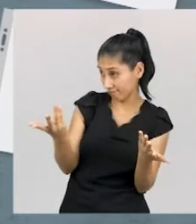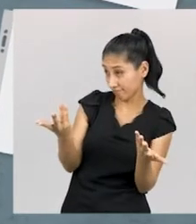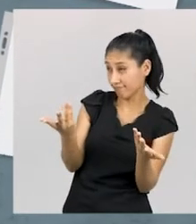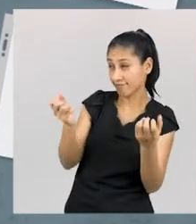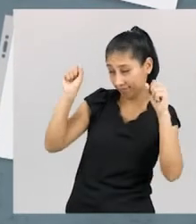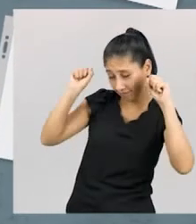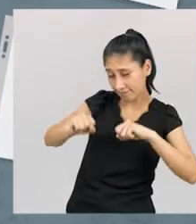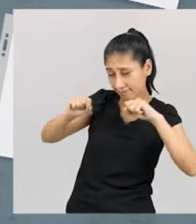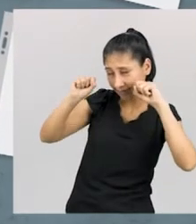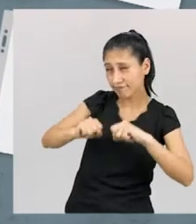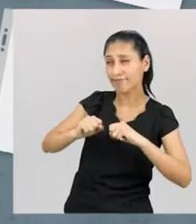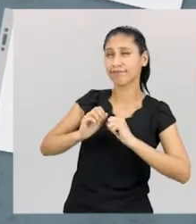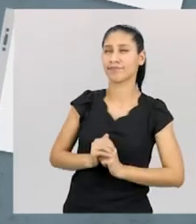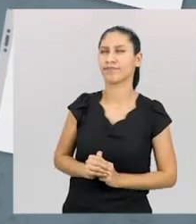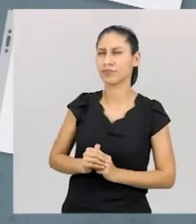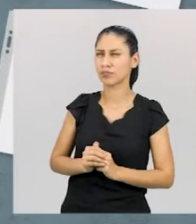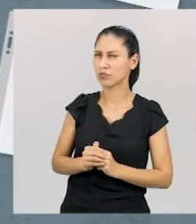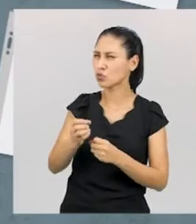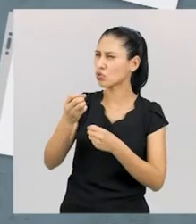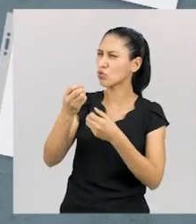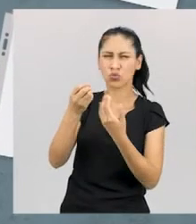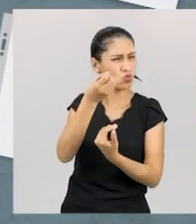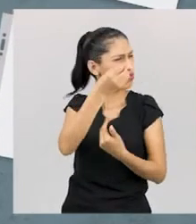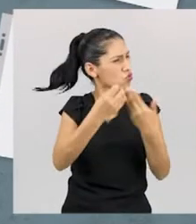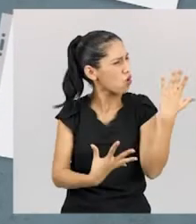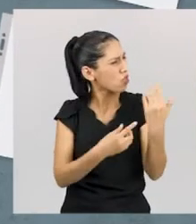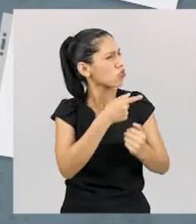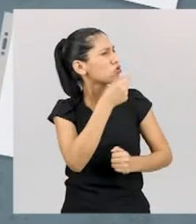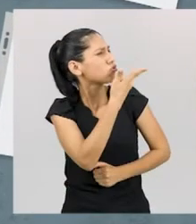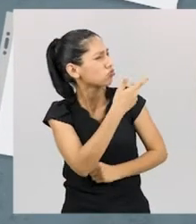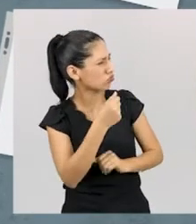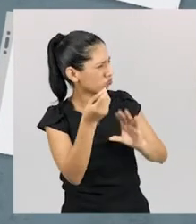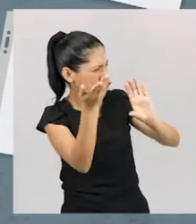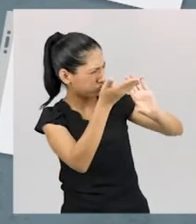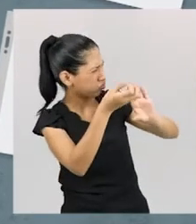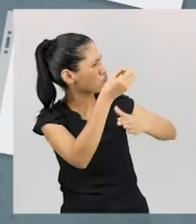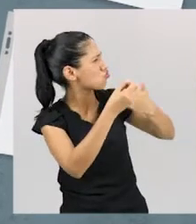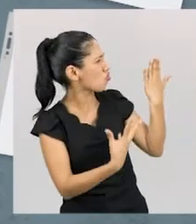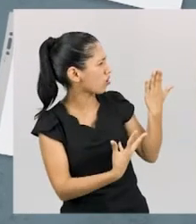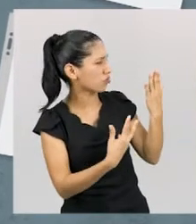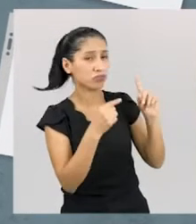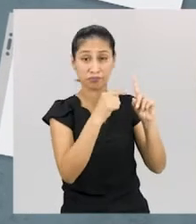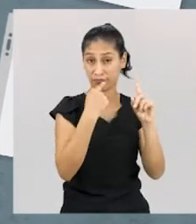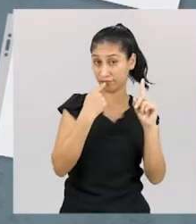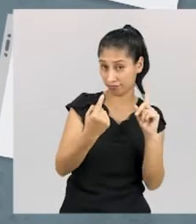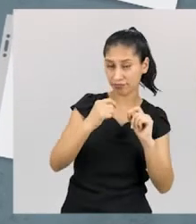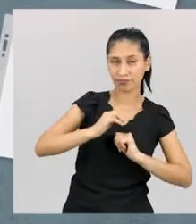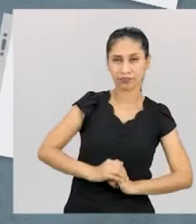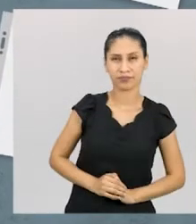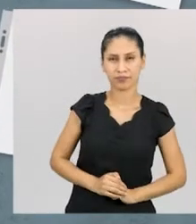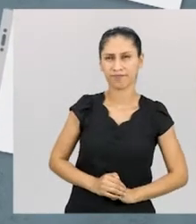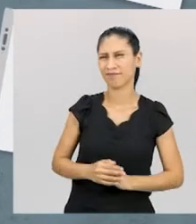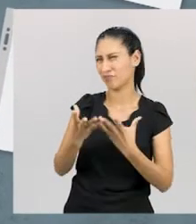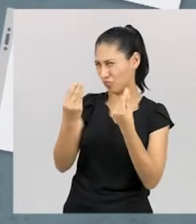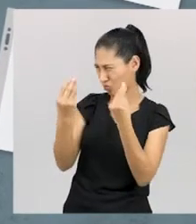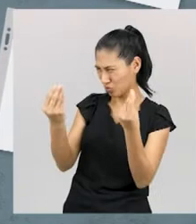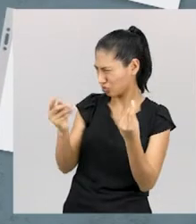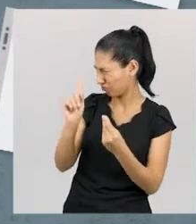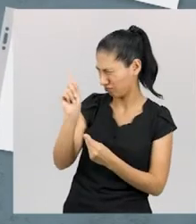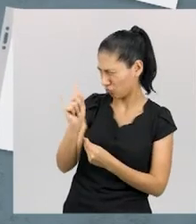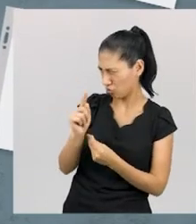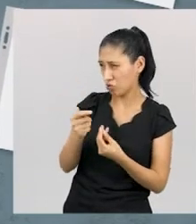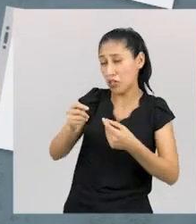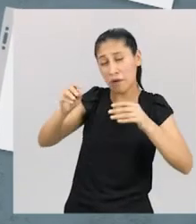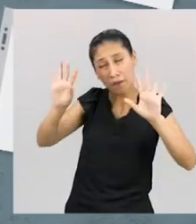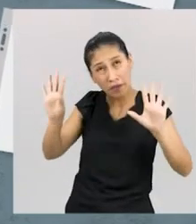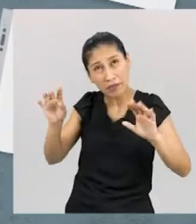Sí, le respondió ella. ¿Cuántos tienes? Volvió a preguntar Juan. Ella le dijo, no son tantos.